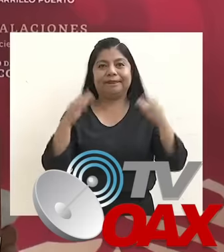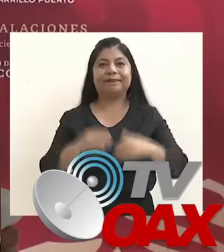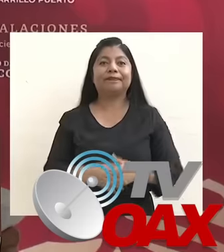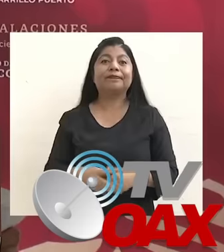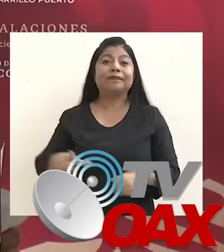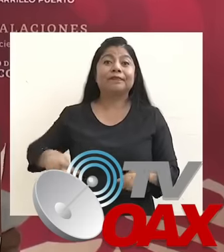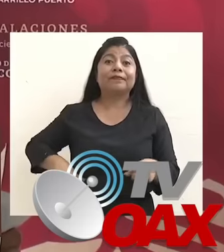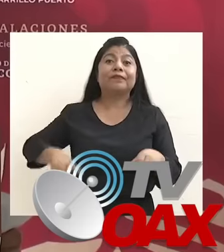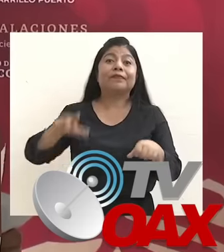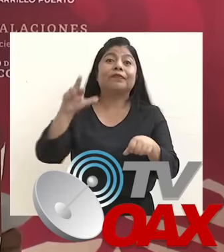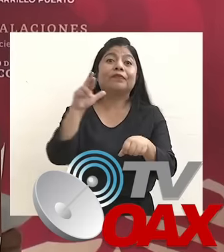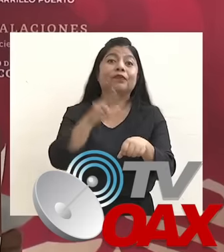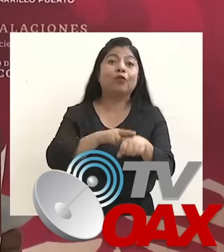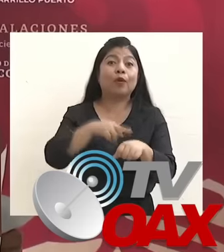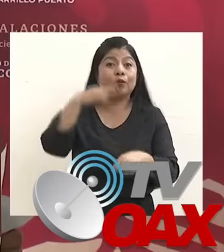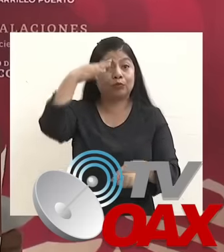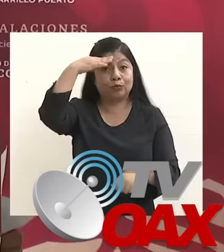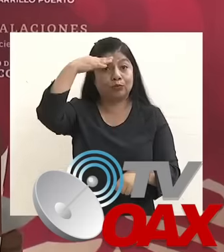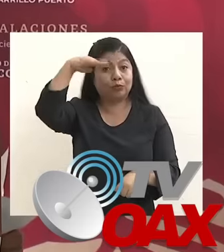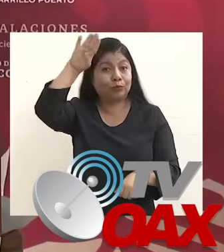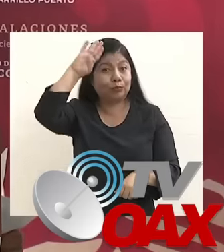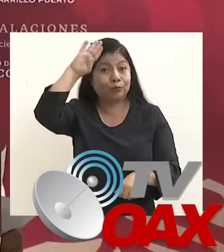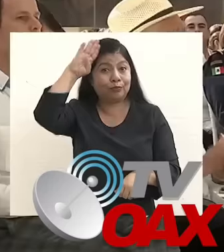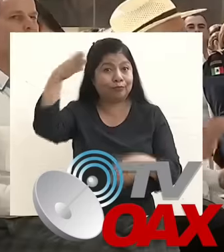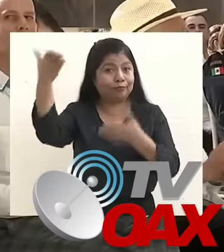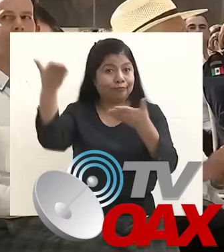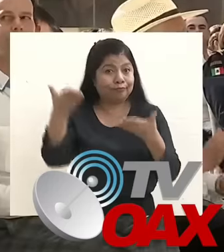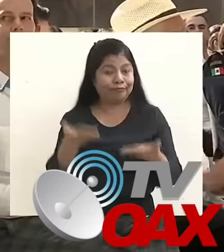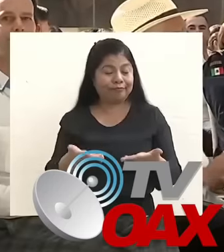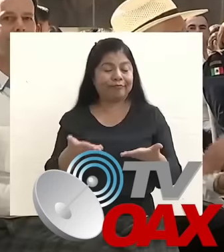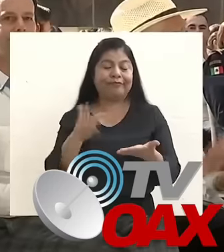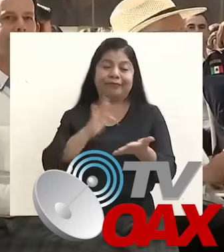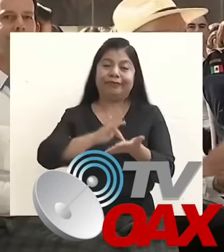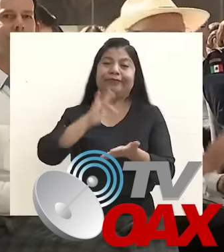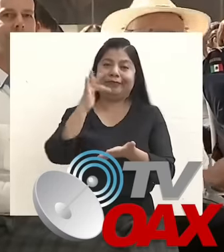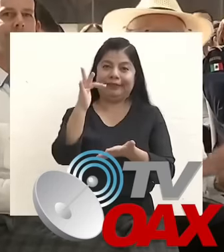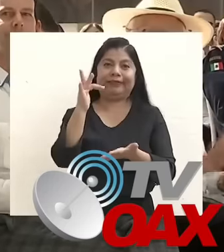embajador de Cuba, Marco Rodríguez.